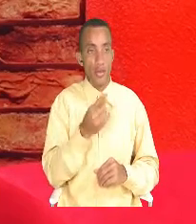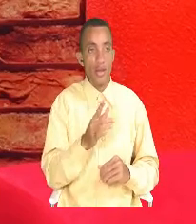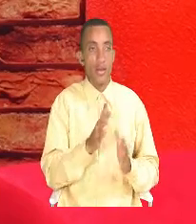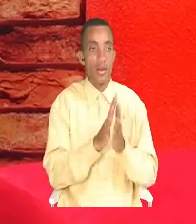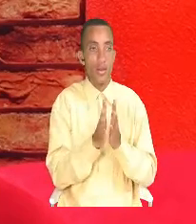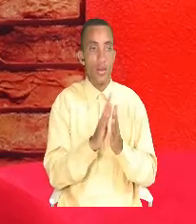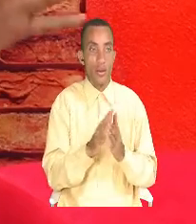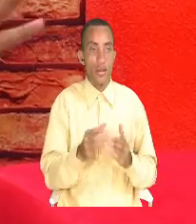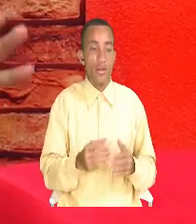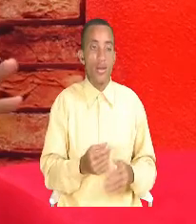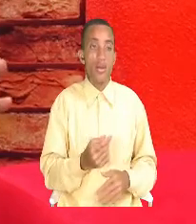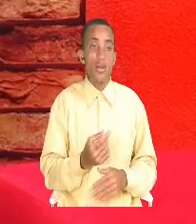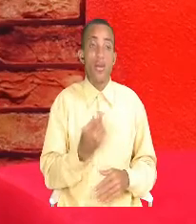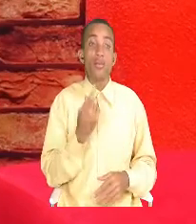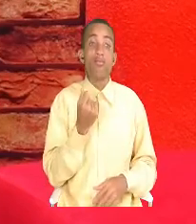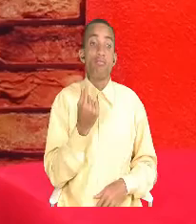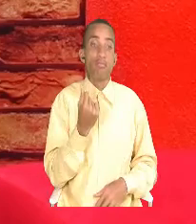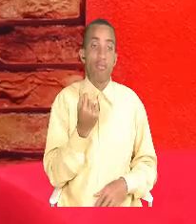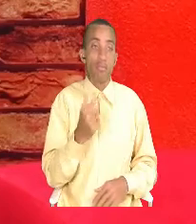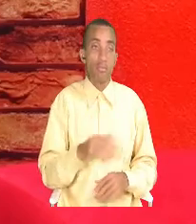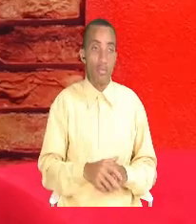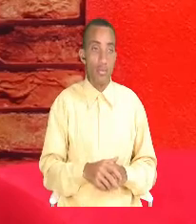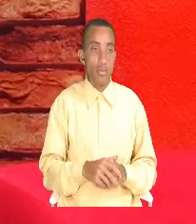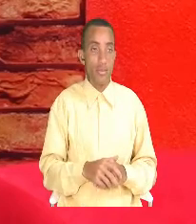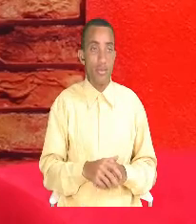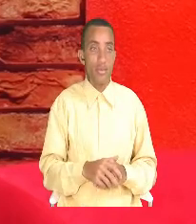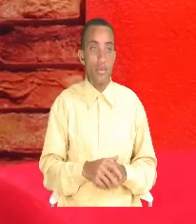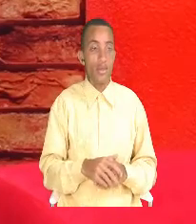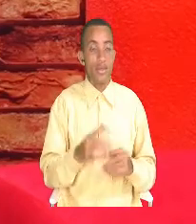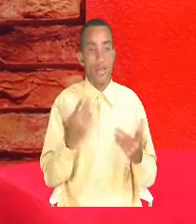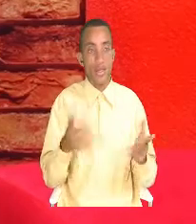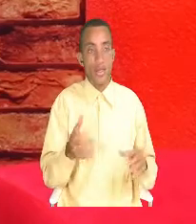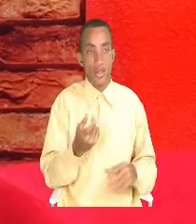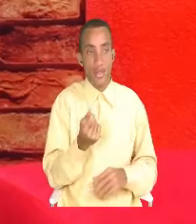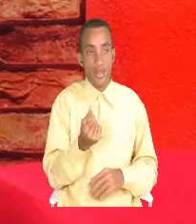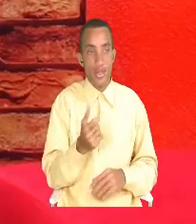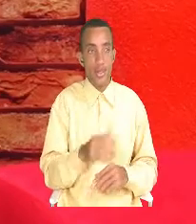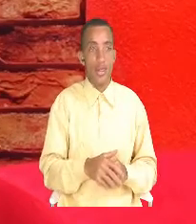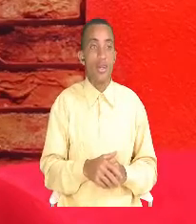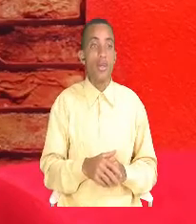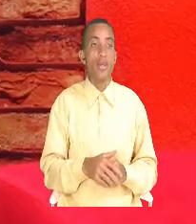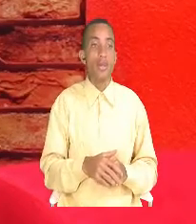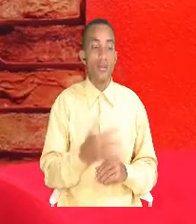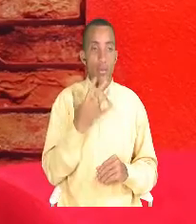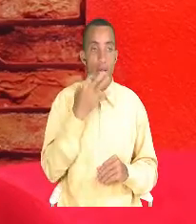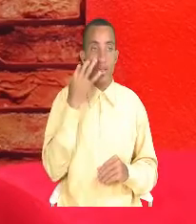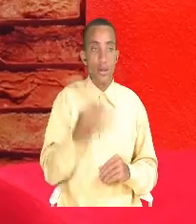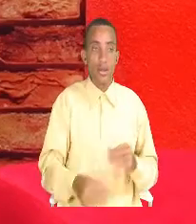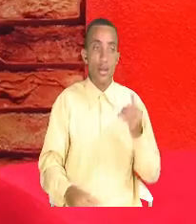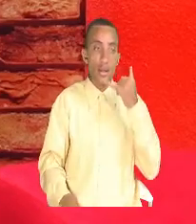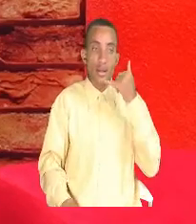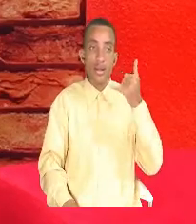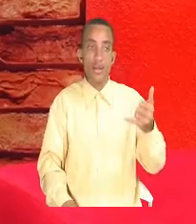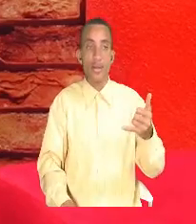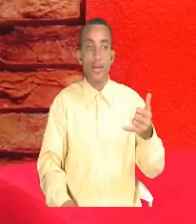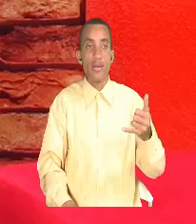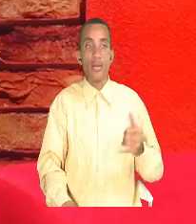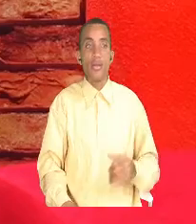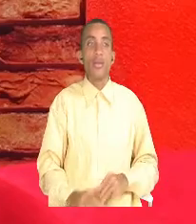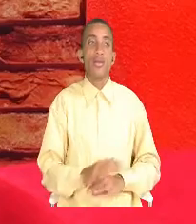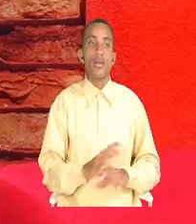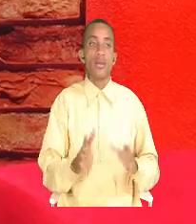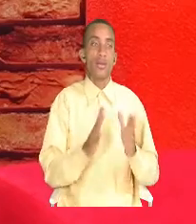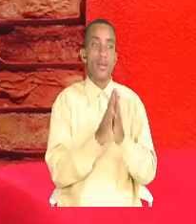costo espectacular ahí, pues no quiero hablar de tarifas ahorita, pero de verdad tienen que llamar. Lo hicimos con el fin de